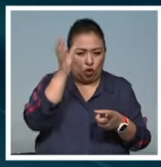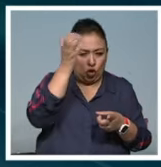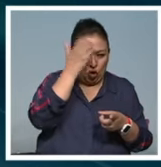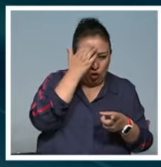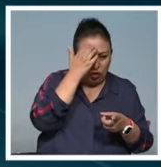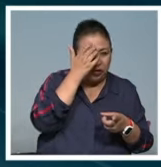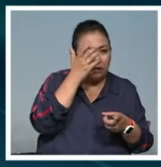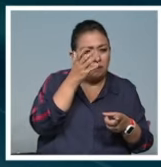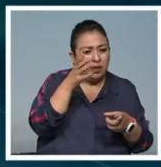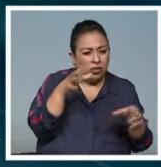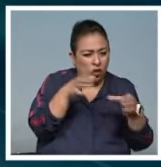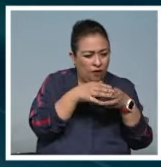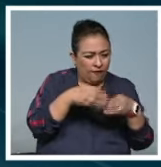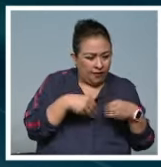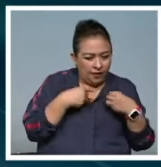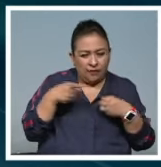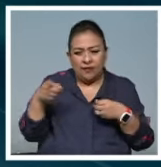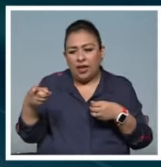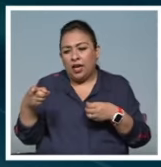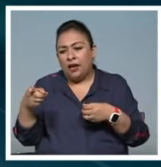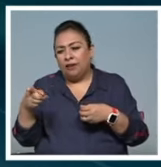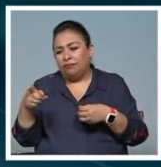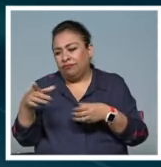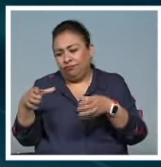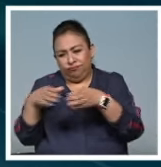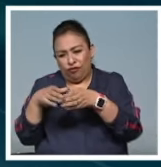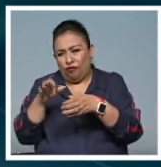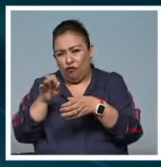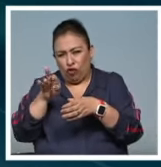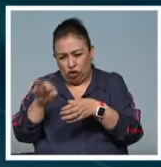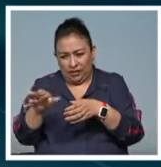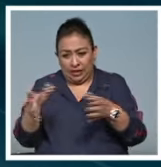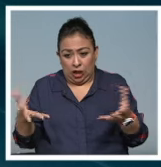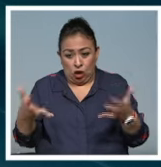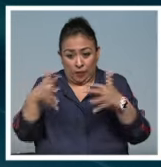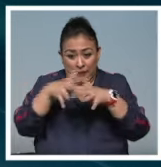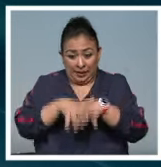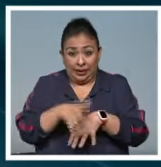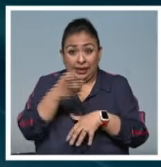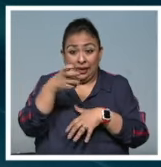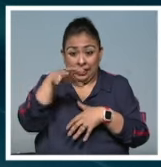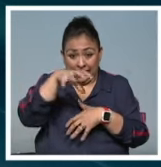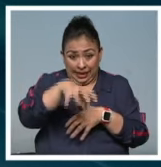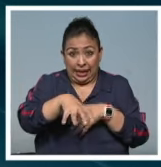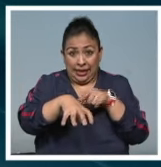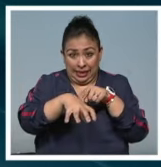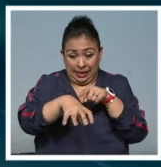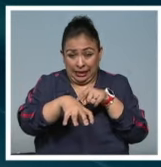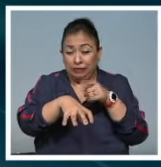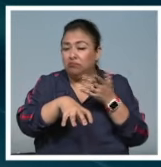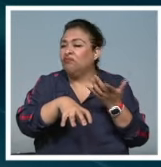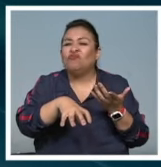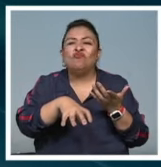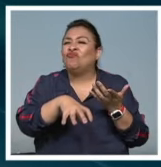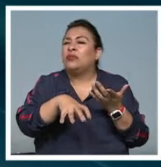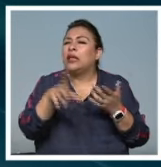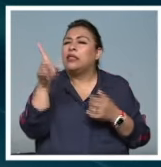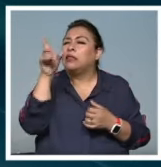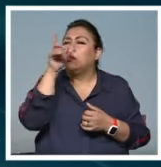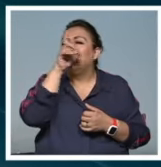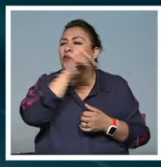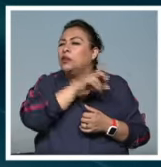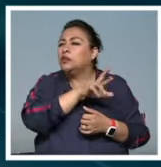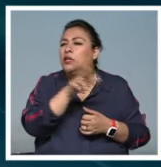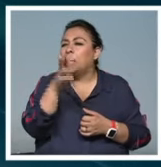las especies vivientes con las especies fósiles. Entonces, en realidad, este tipo de área como que no es, es difícil que